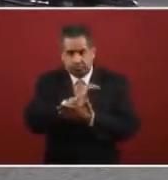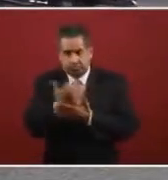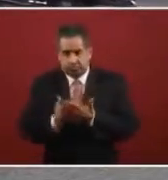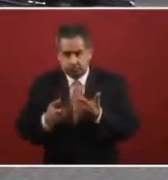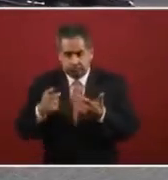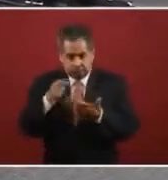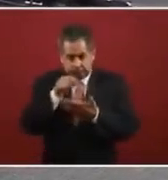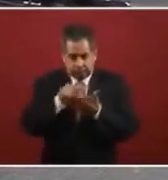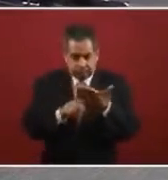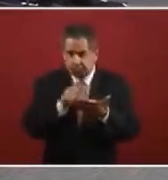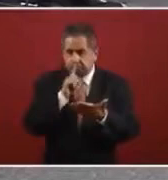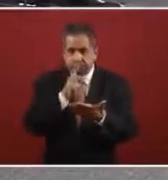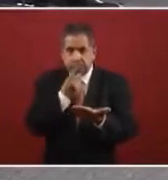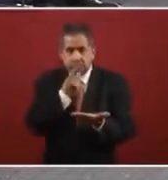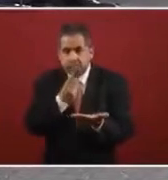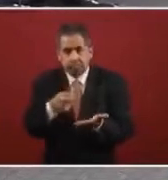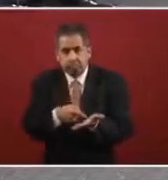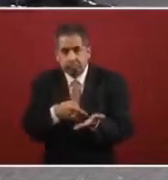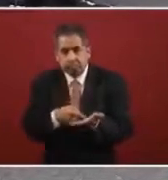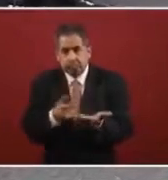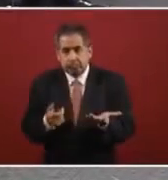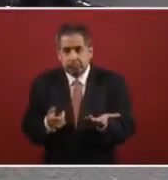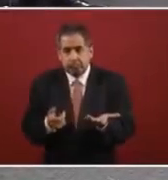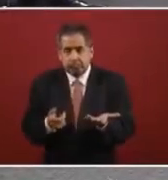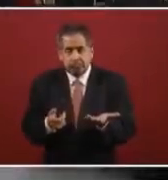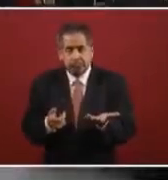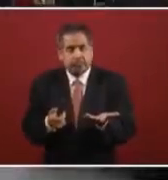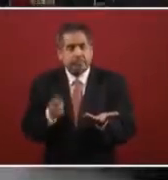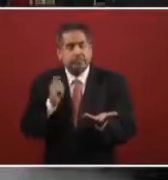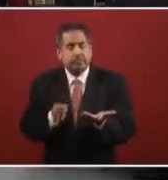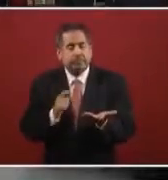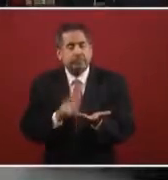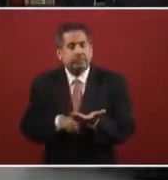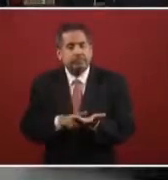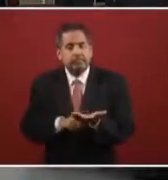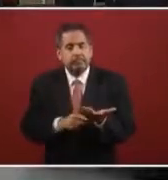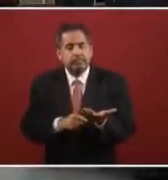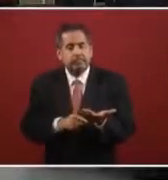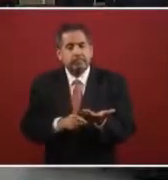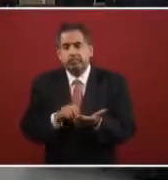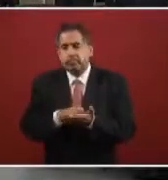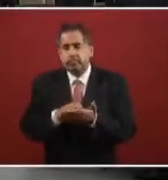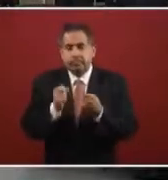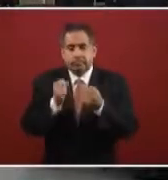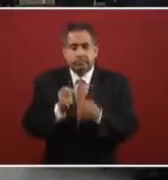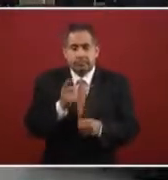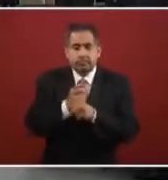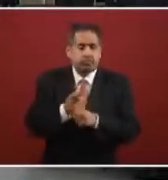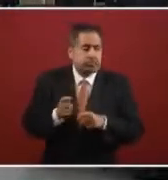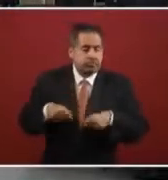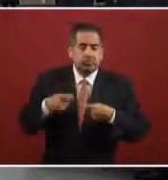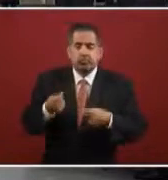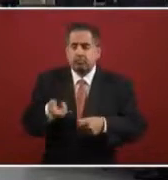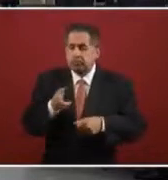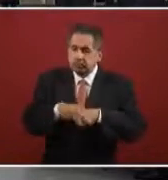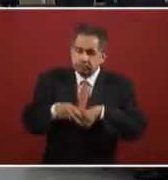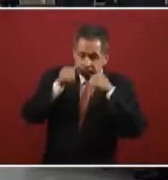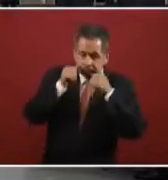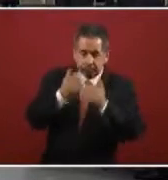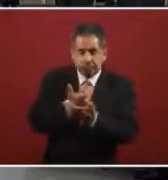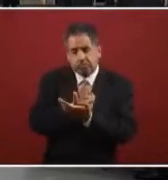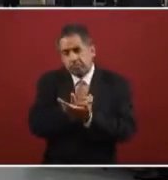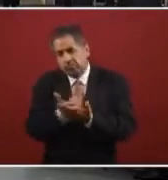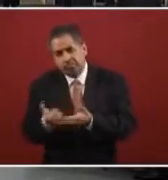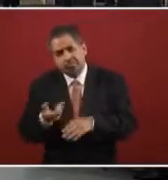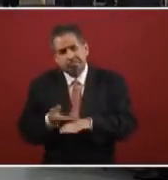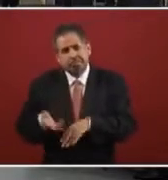labor commission, labor workers. Objeto de, por ejemplo, seguridad social. So they have Tienen un no salario social muy